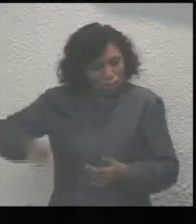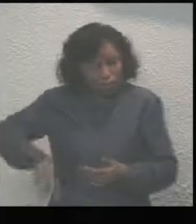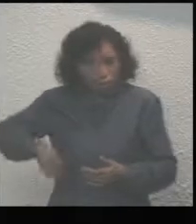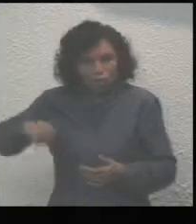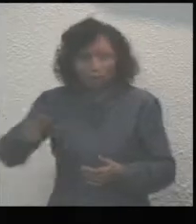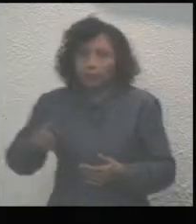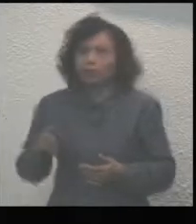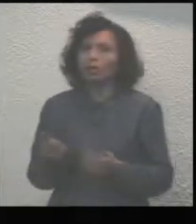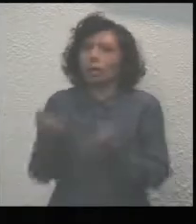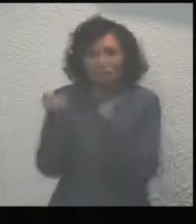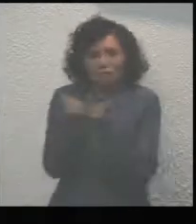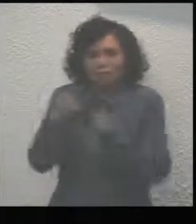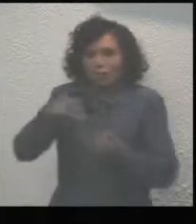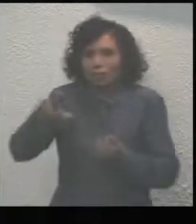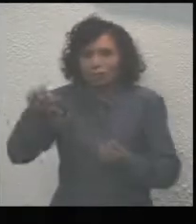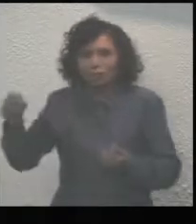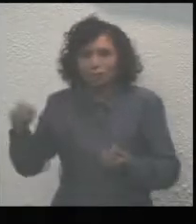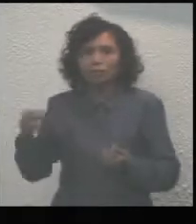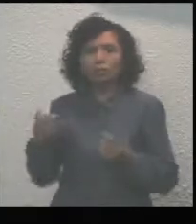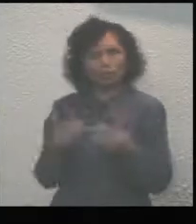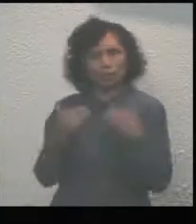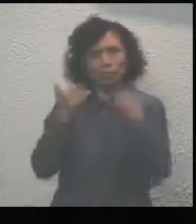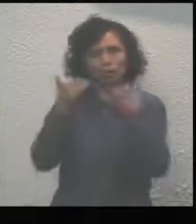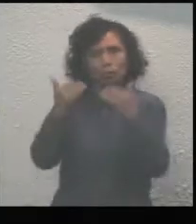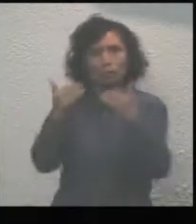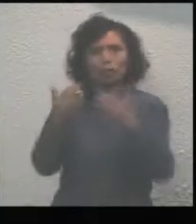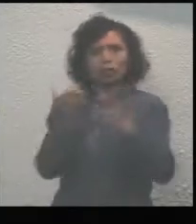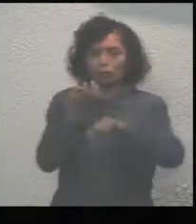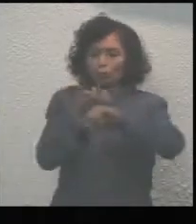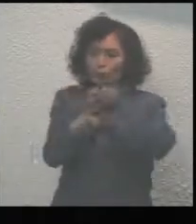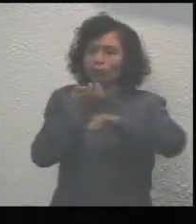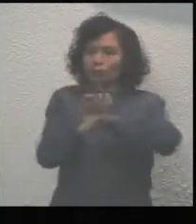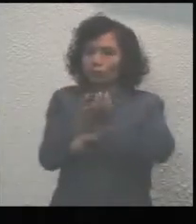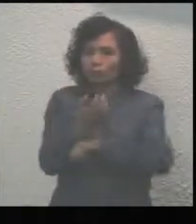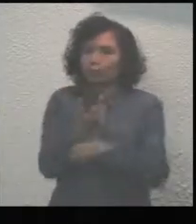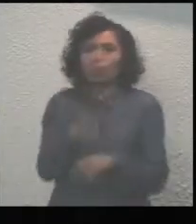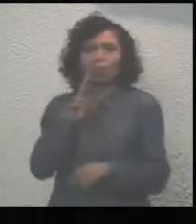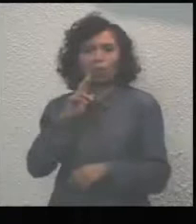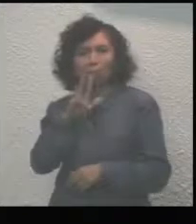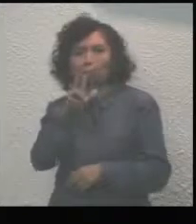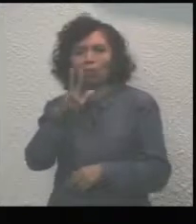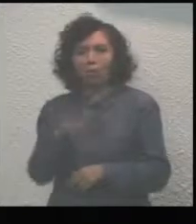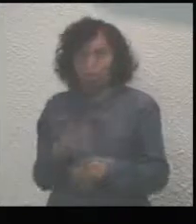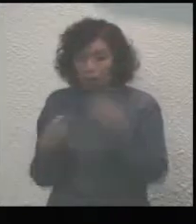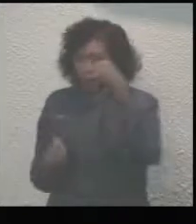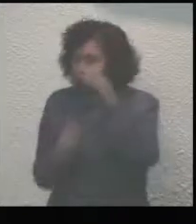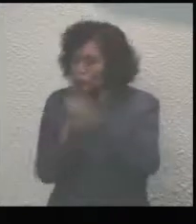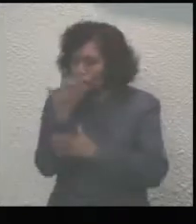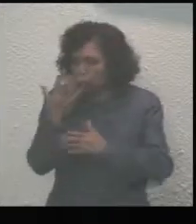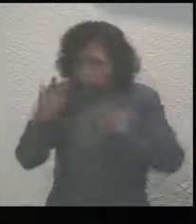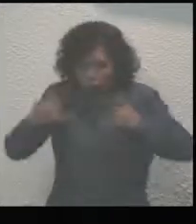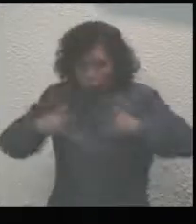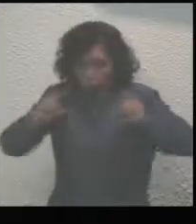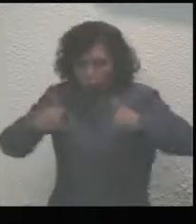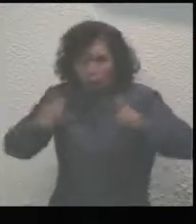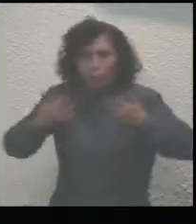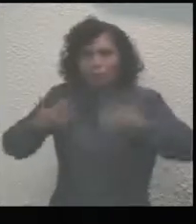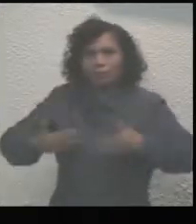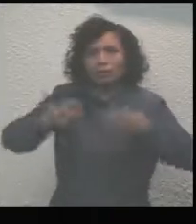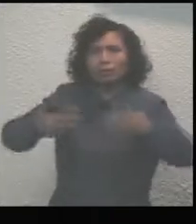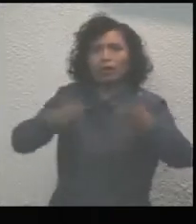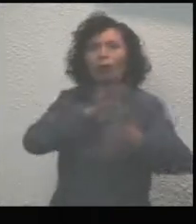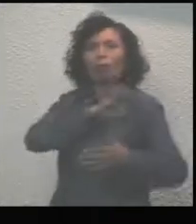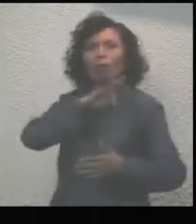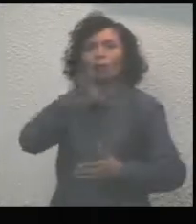de quintanarroenses y ser garante de un estado que sea viable para que la nueva generación pueda seguir teniendo